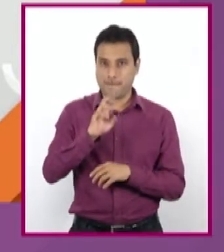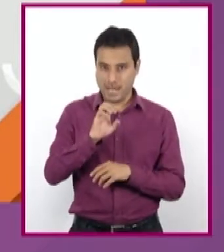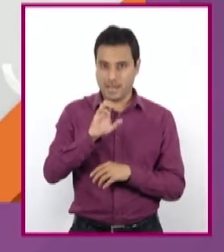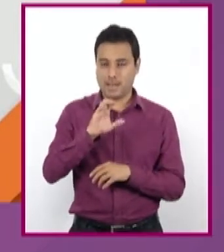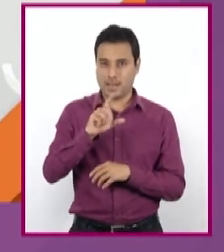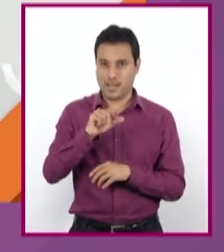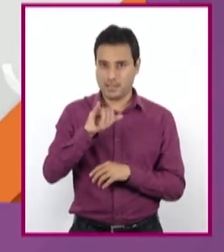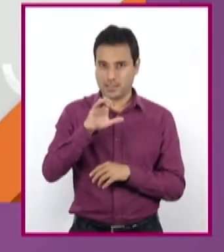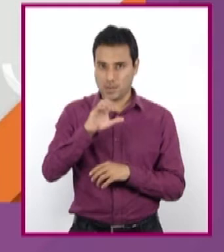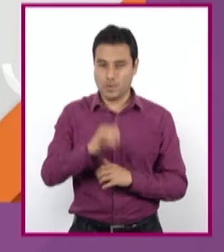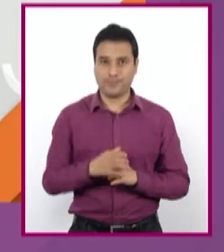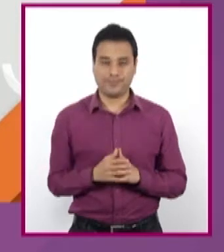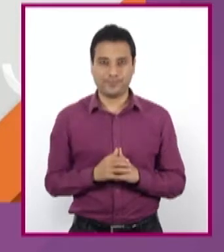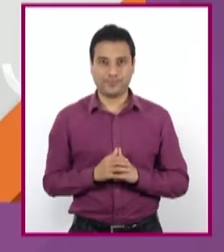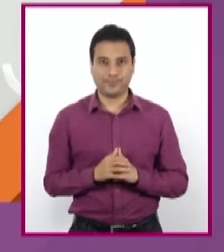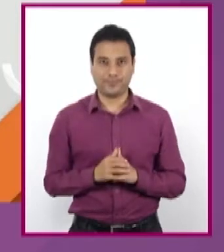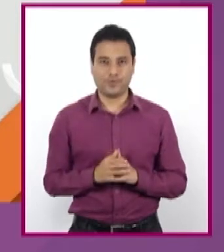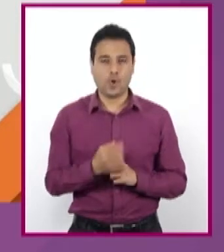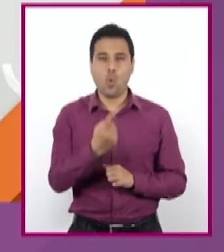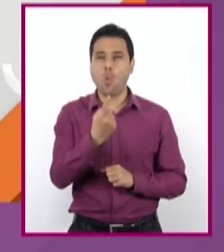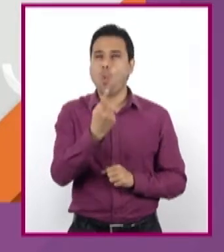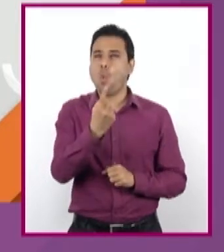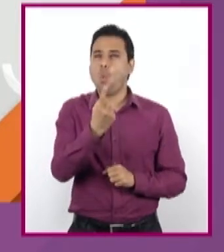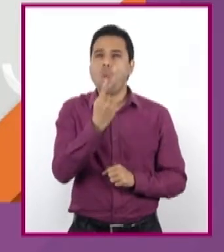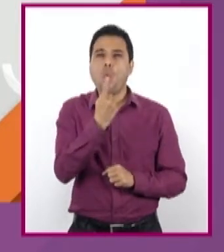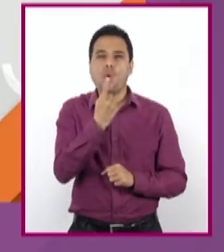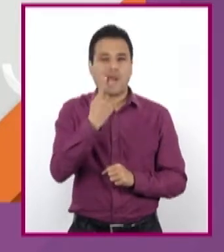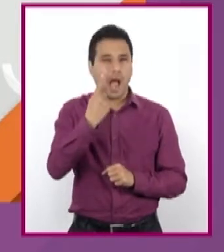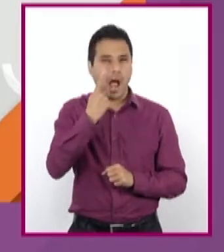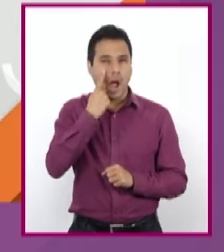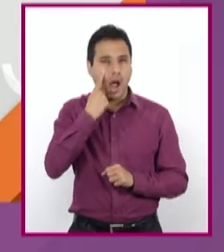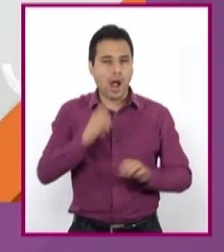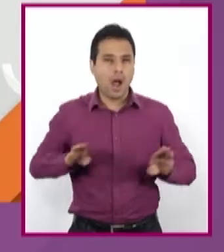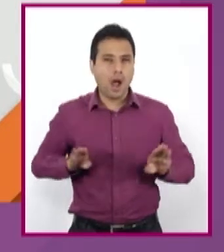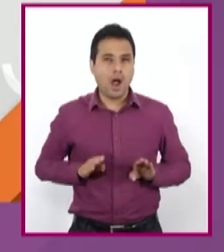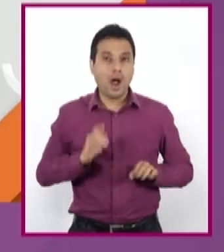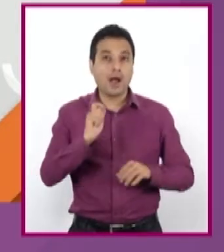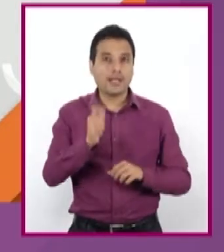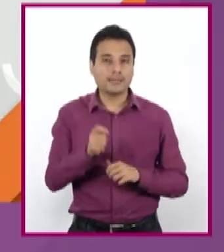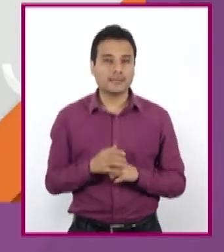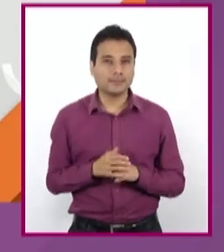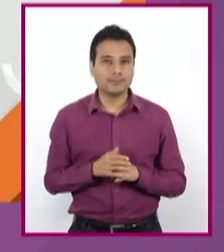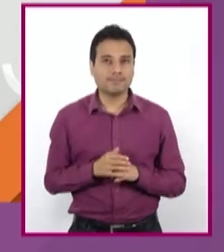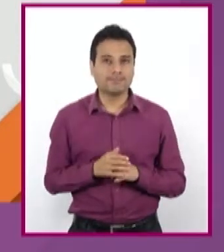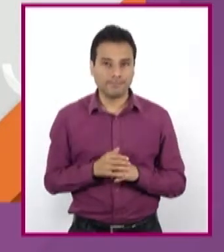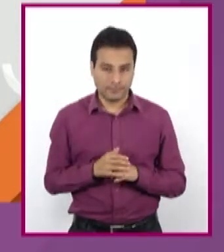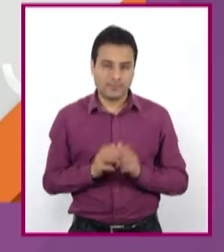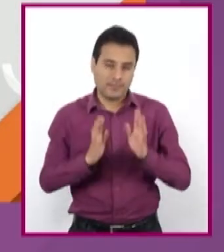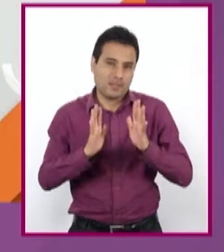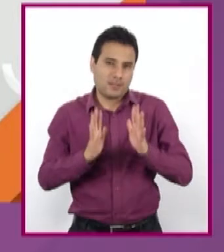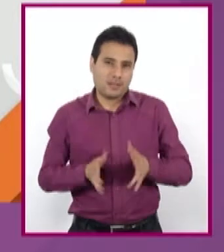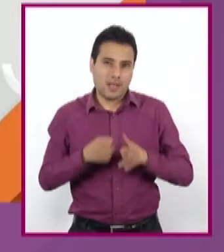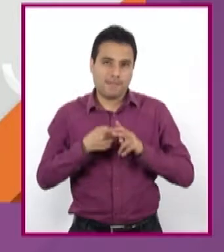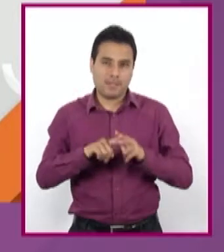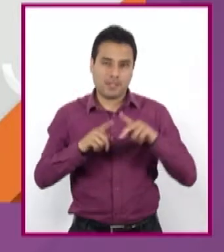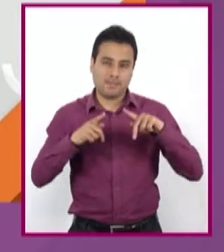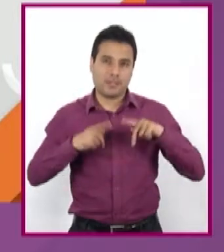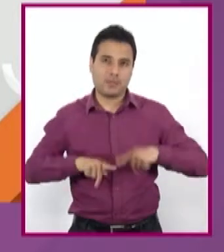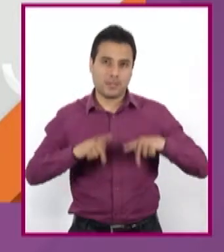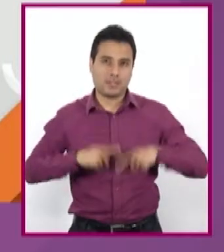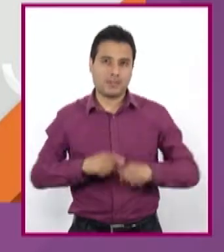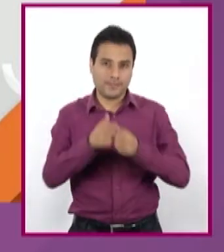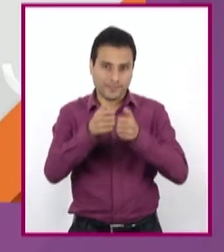mesoamericano. El fenómeno más notable del preclásico es la generalización del sedentarismo agrícola. En